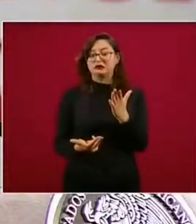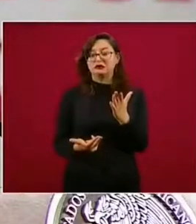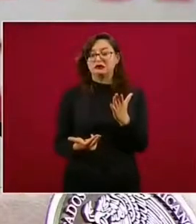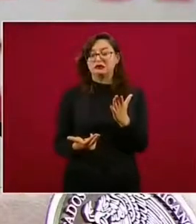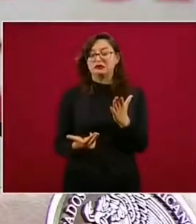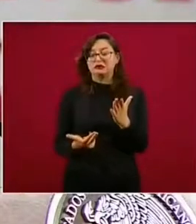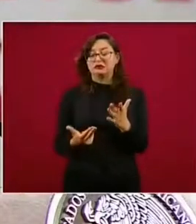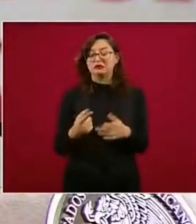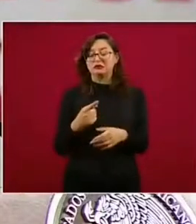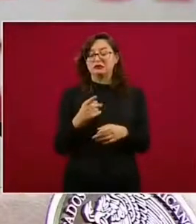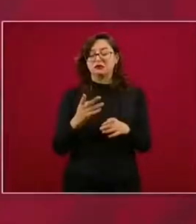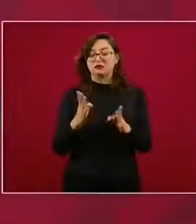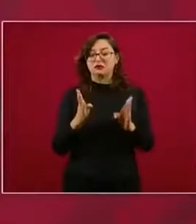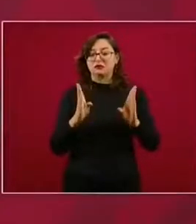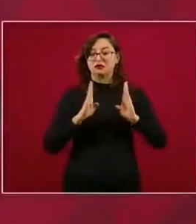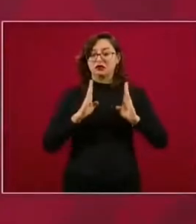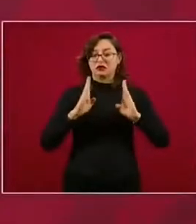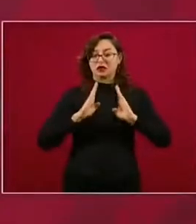ejército